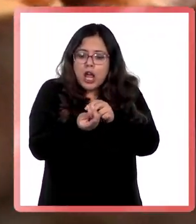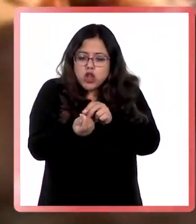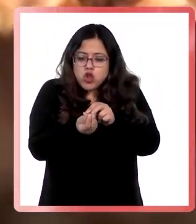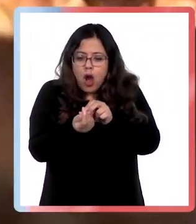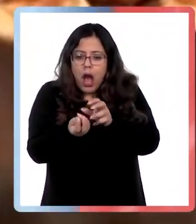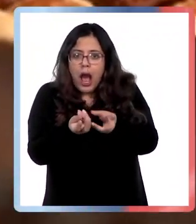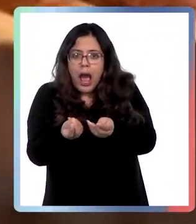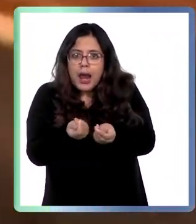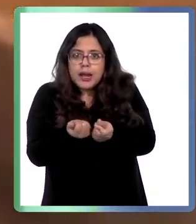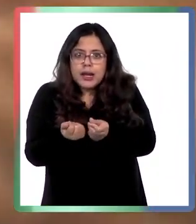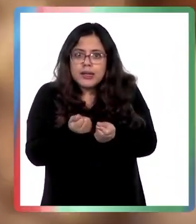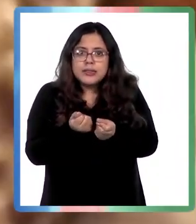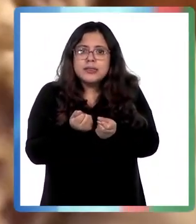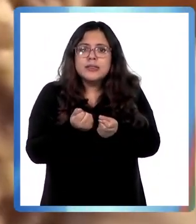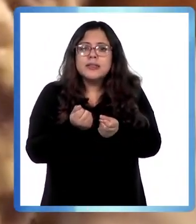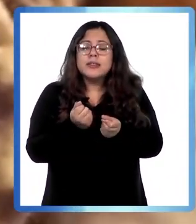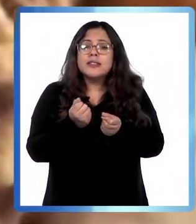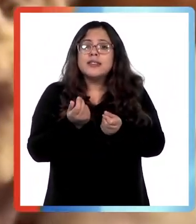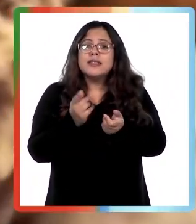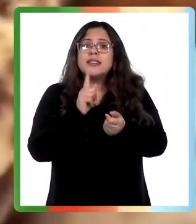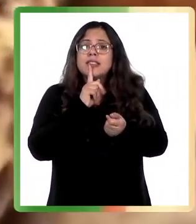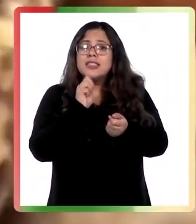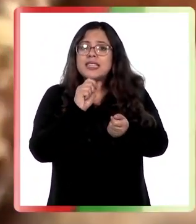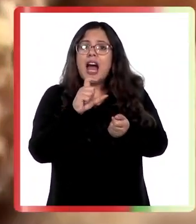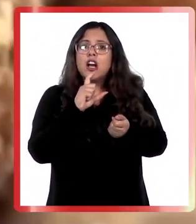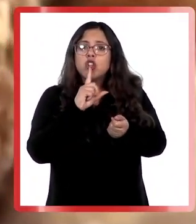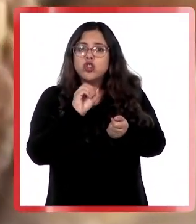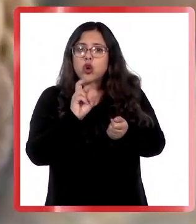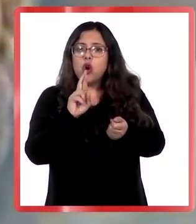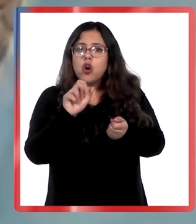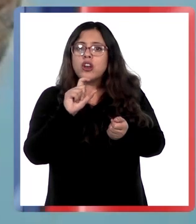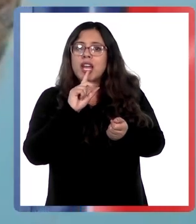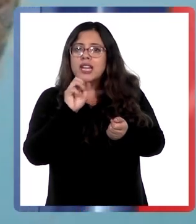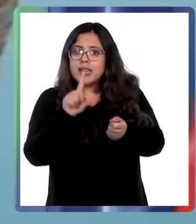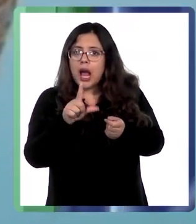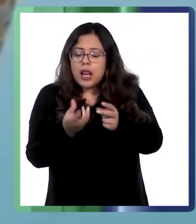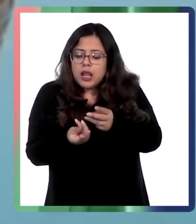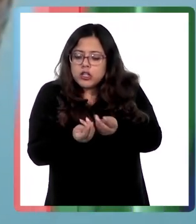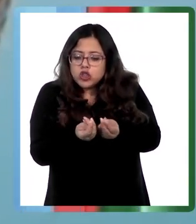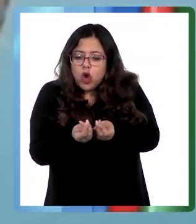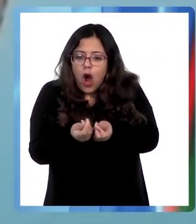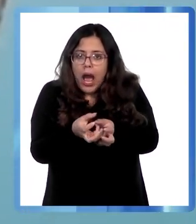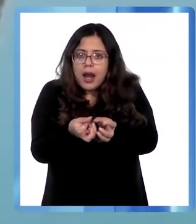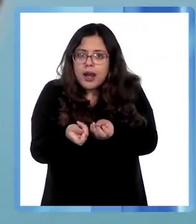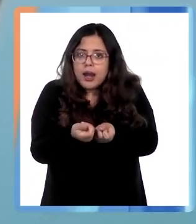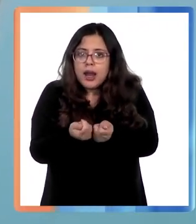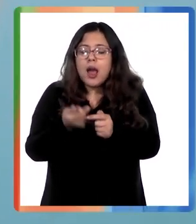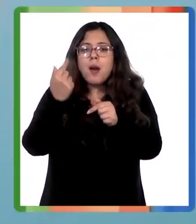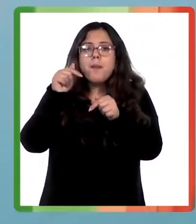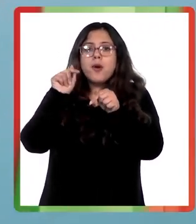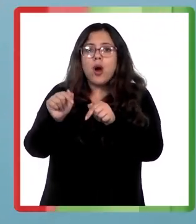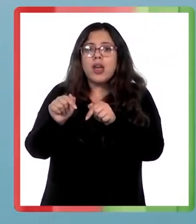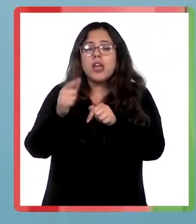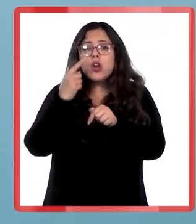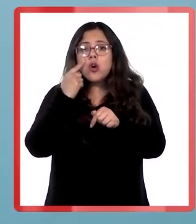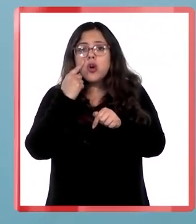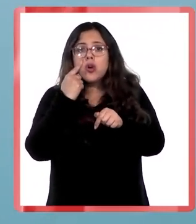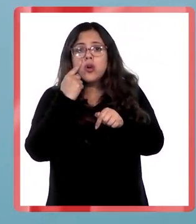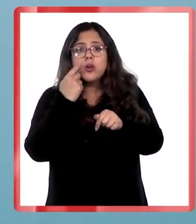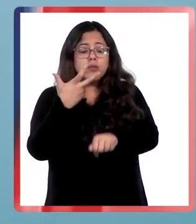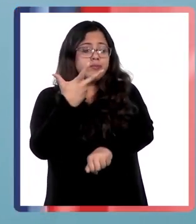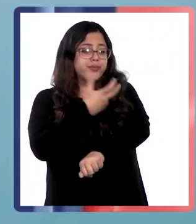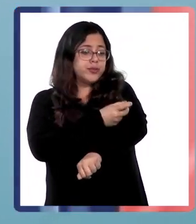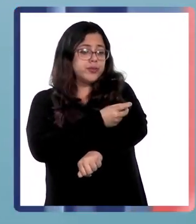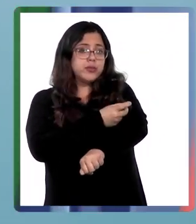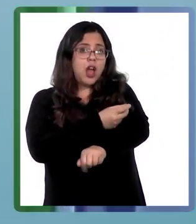El tacto rectal es útil, pero ha ido encontrando una utilidad más limitada debido a que el antígeno